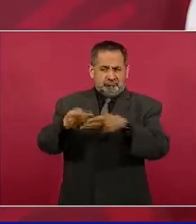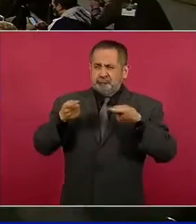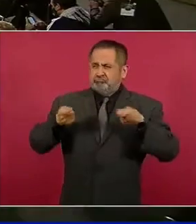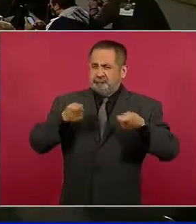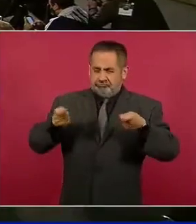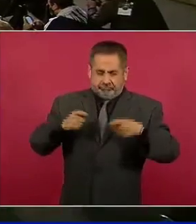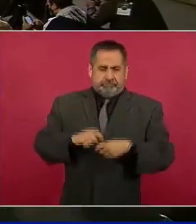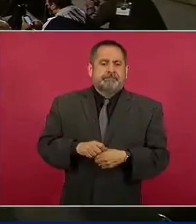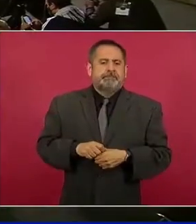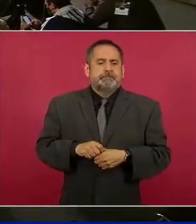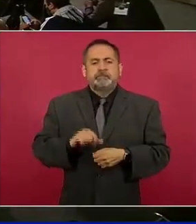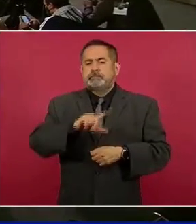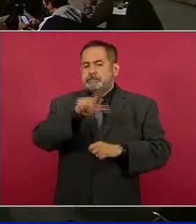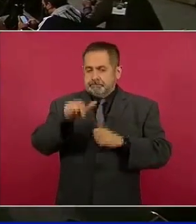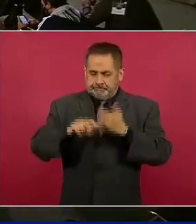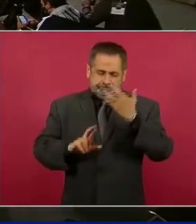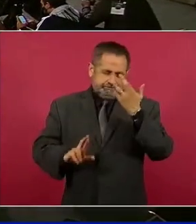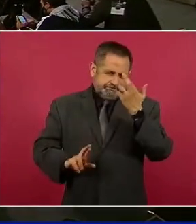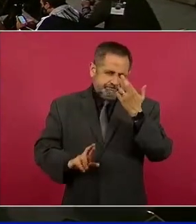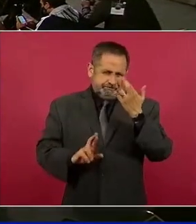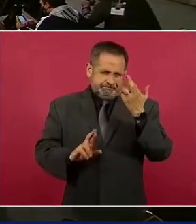Viene la revolución